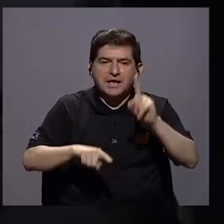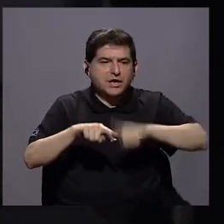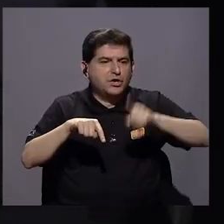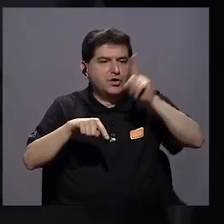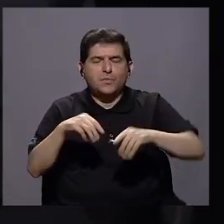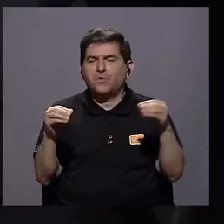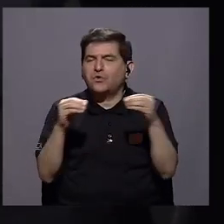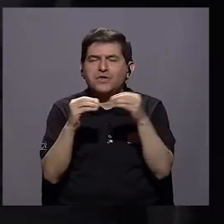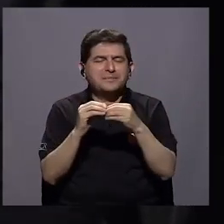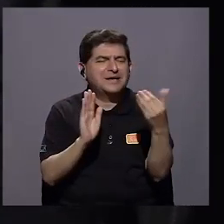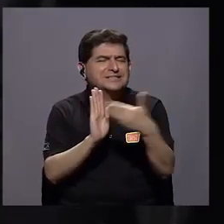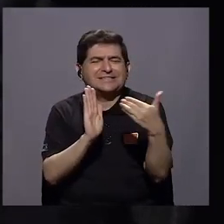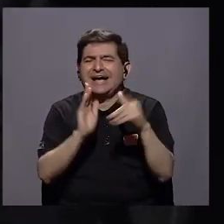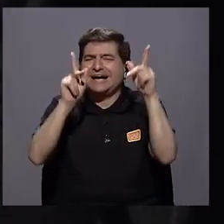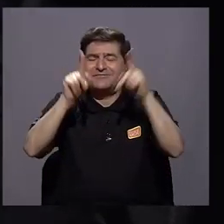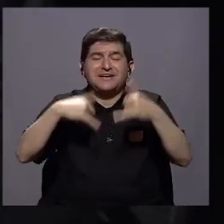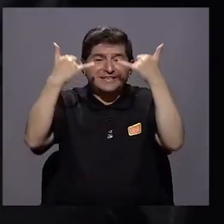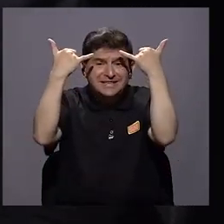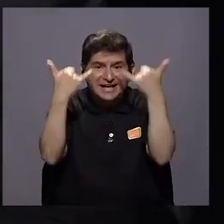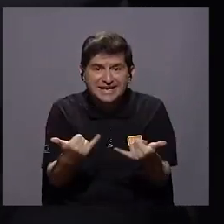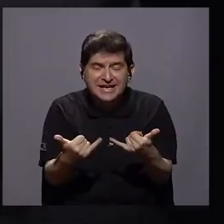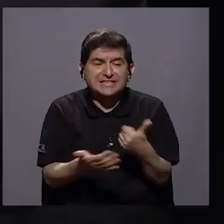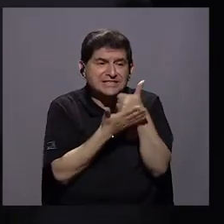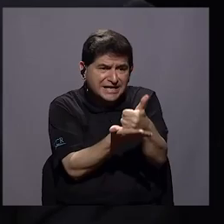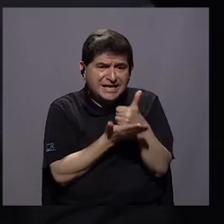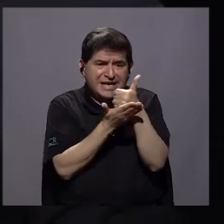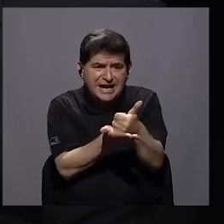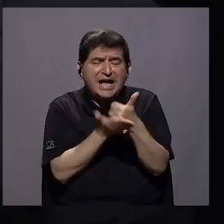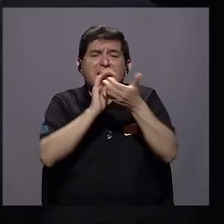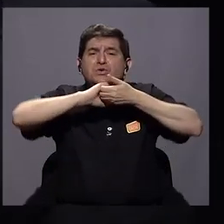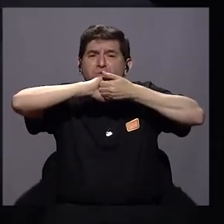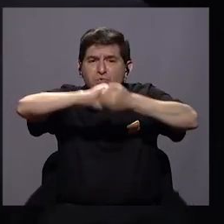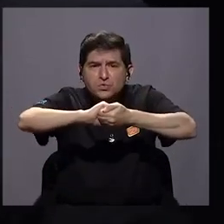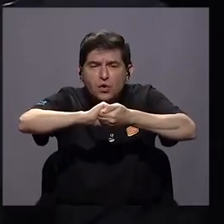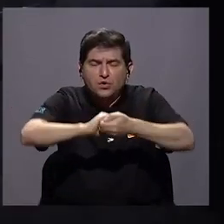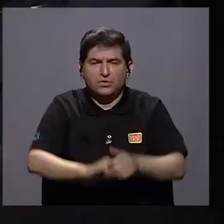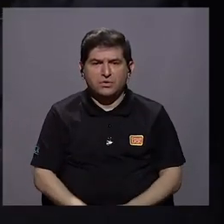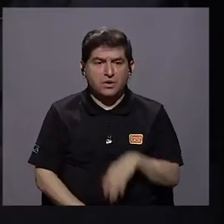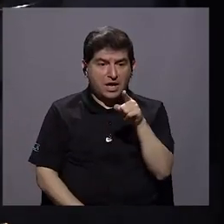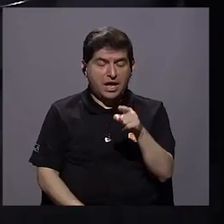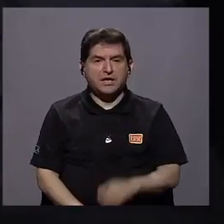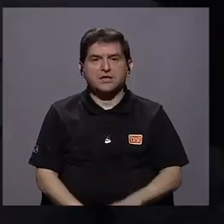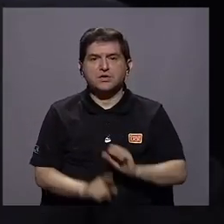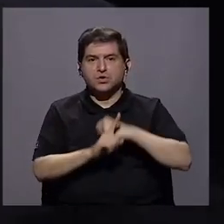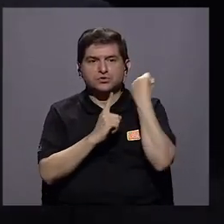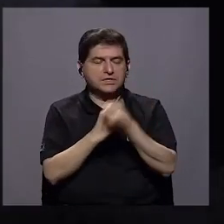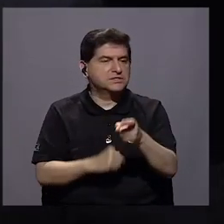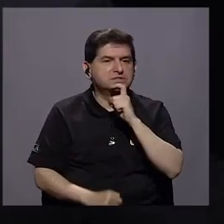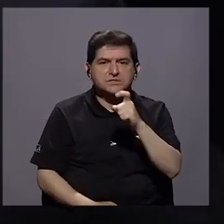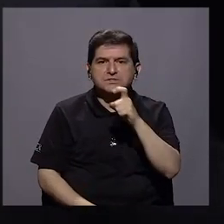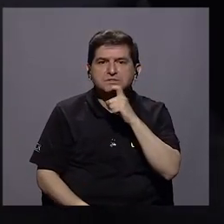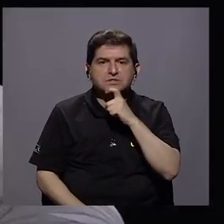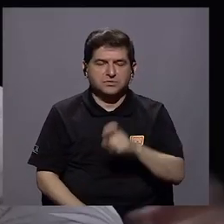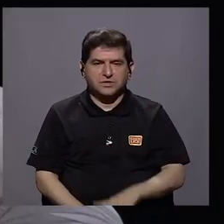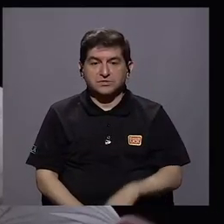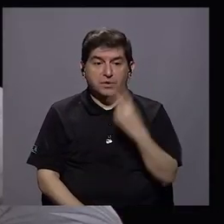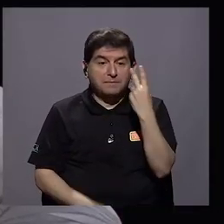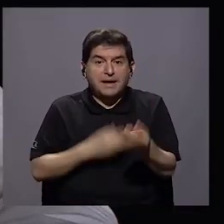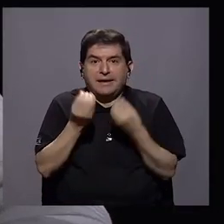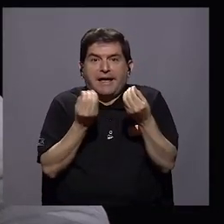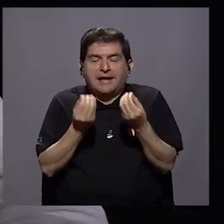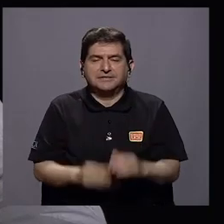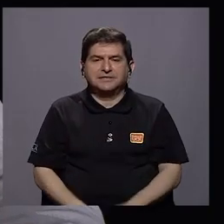puede destripar más a la gente que ya ha ayudado solidariamente y está en la lona tirada. Hablemos de consecuencias. A ver qué